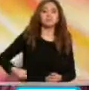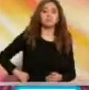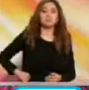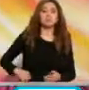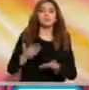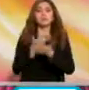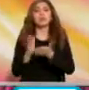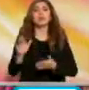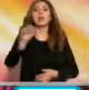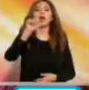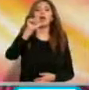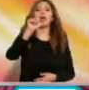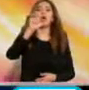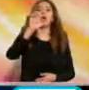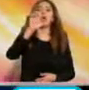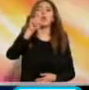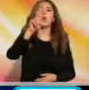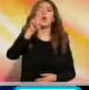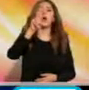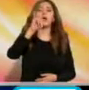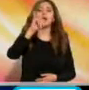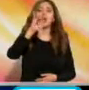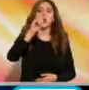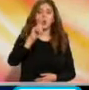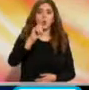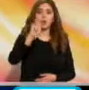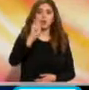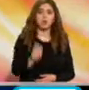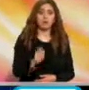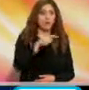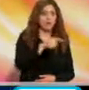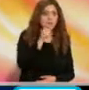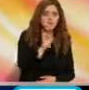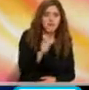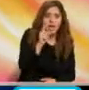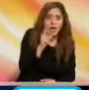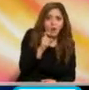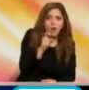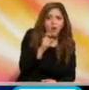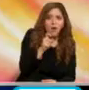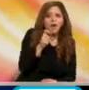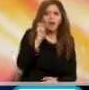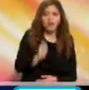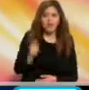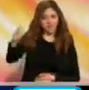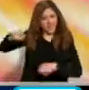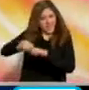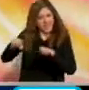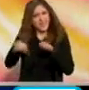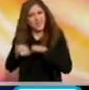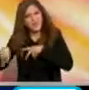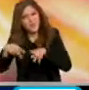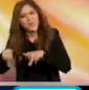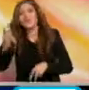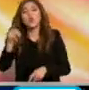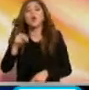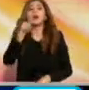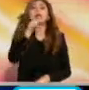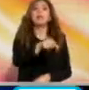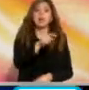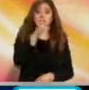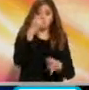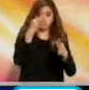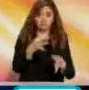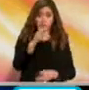el aguador. ¿Acuario es signo de agua? No. ¿El aguador? No es, no ¿Del es de- equipo de fútbol? Eso es. No es de mira. agua. No es de agua.